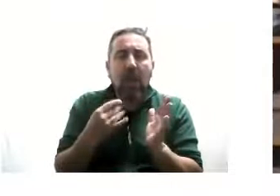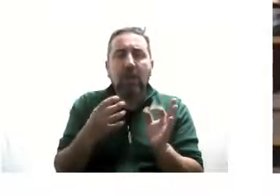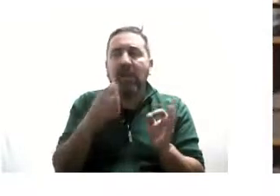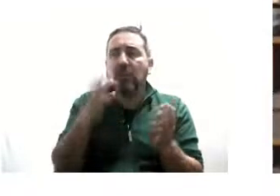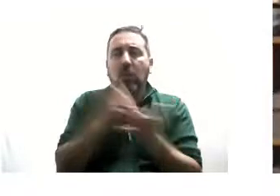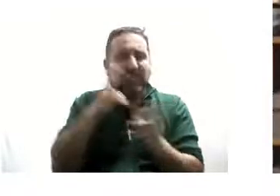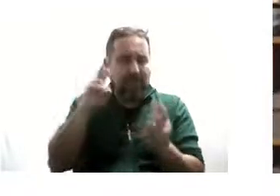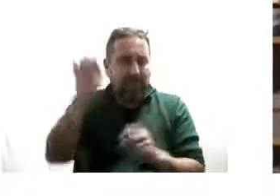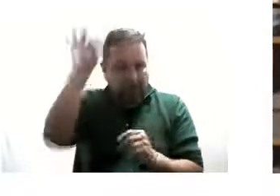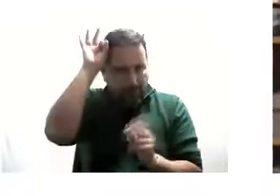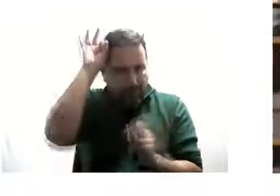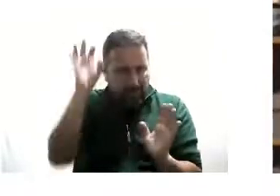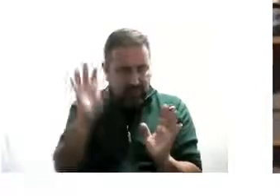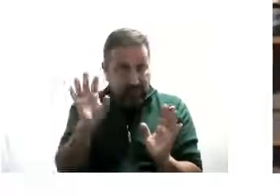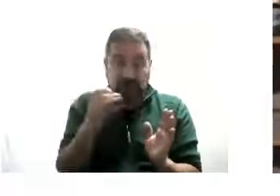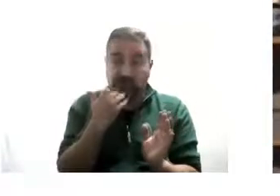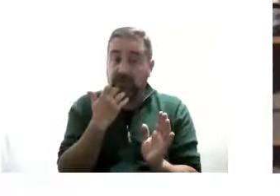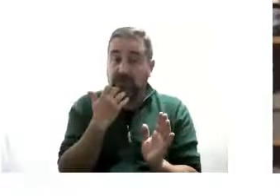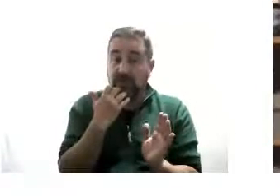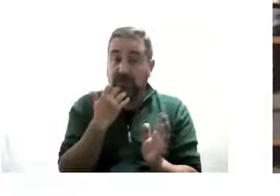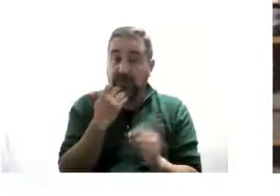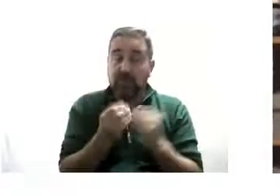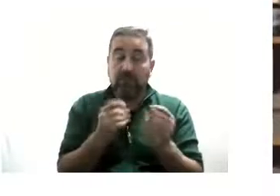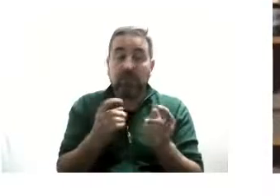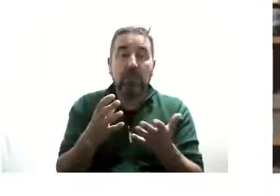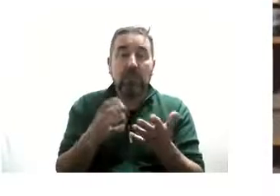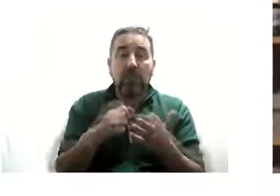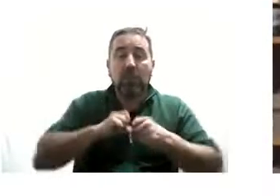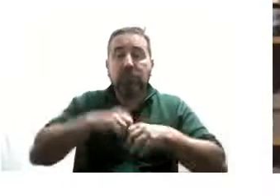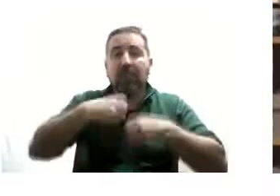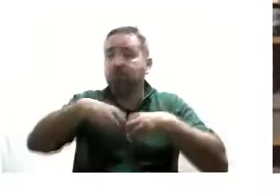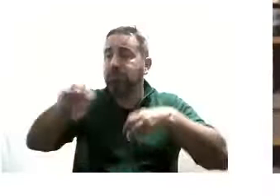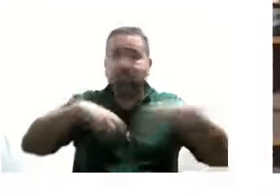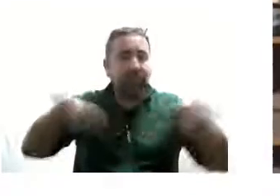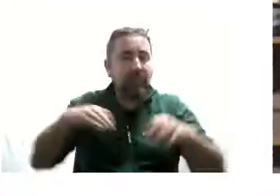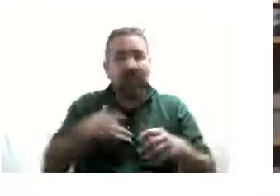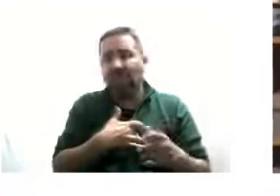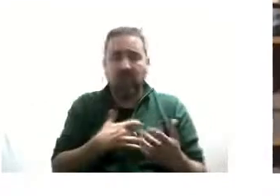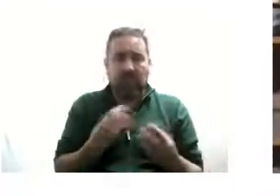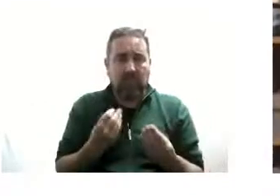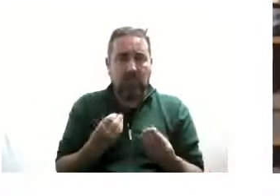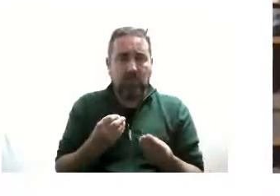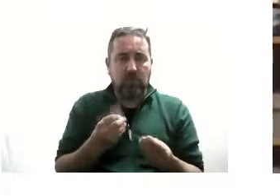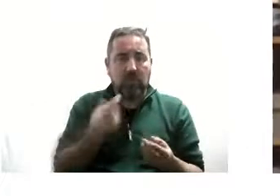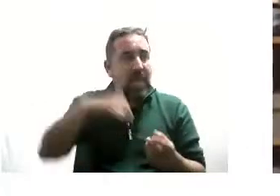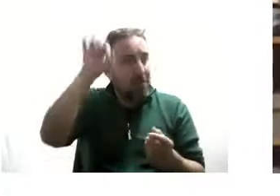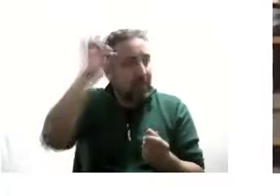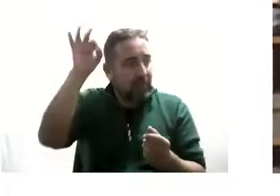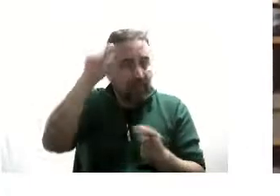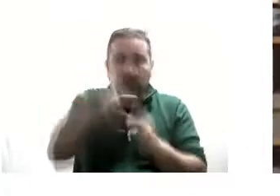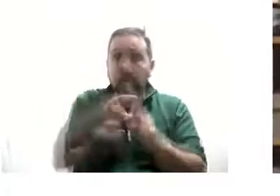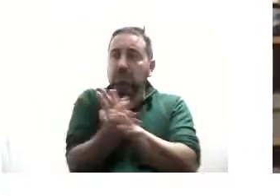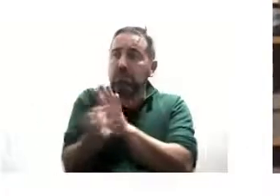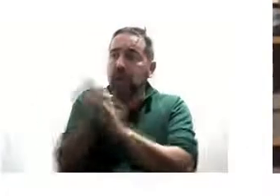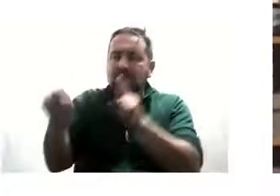implante, porque si hacemos que esto se distribuya demasiado y haya excesivos centros que coloquen implantes, pues al final va a ocurrir